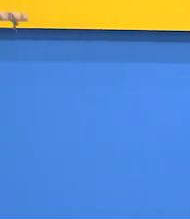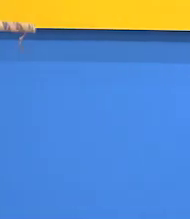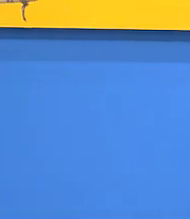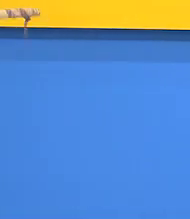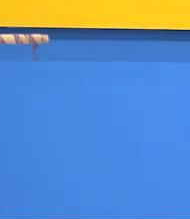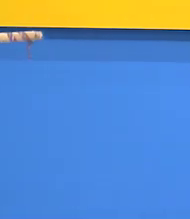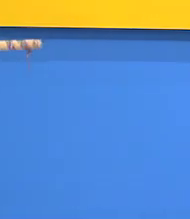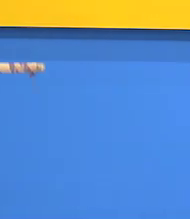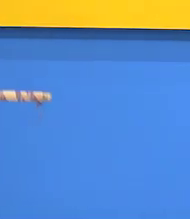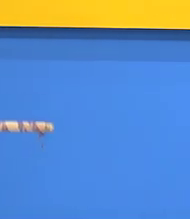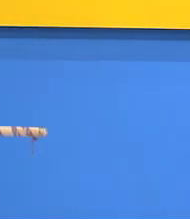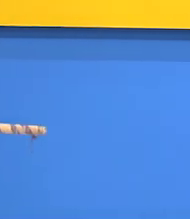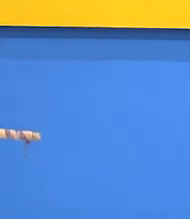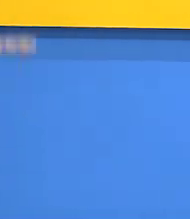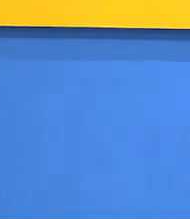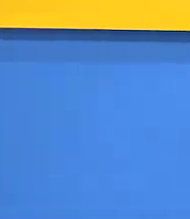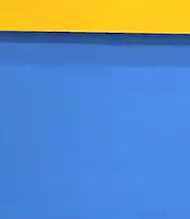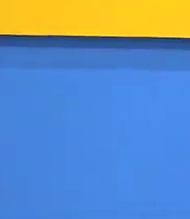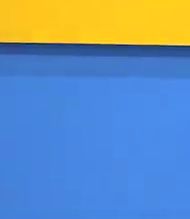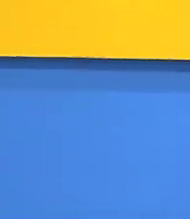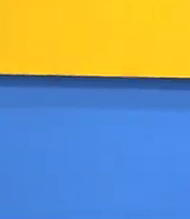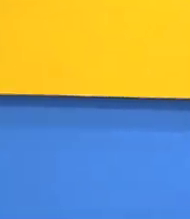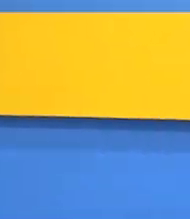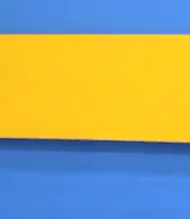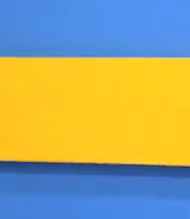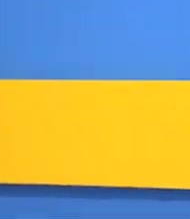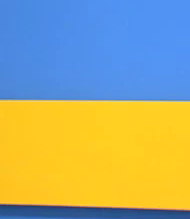fíjate una cargada una cargada como los 15 años